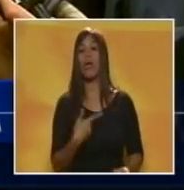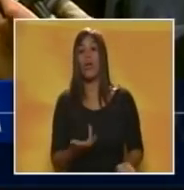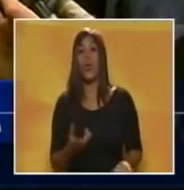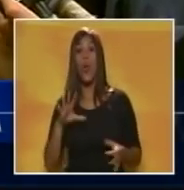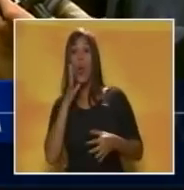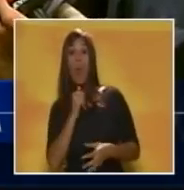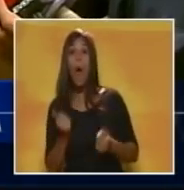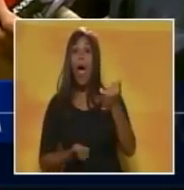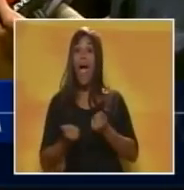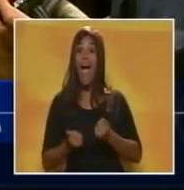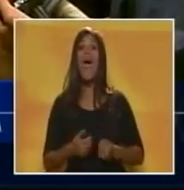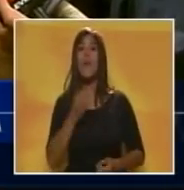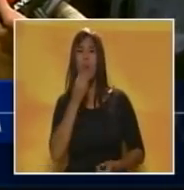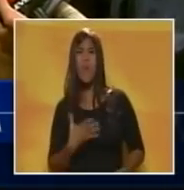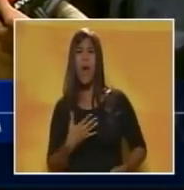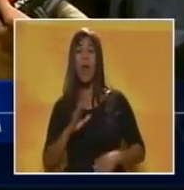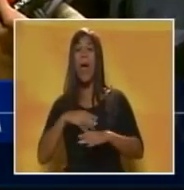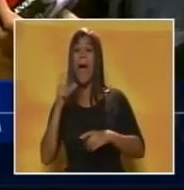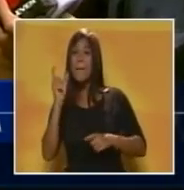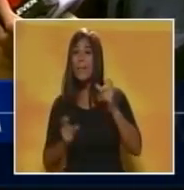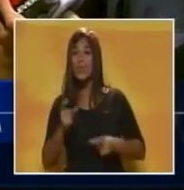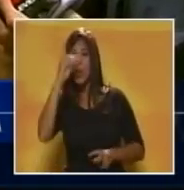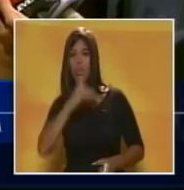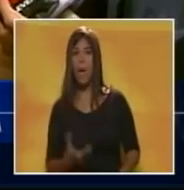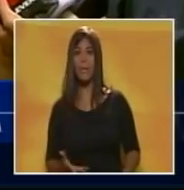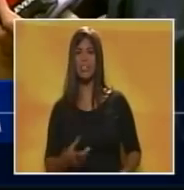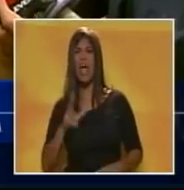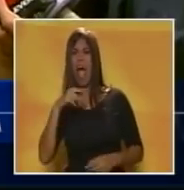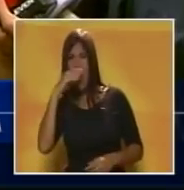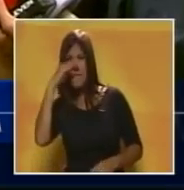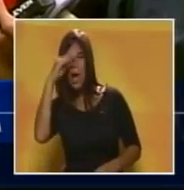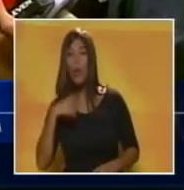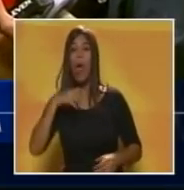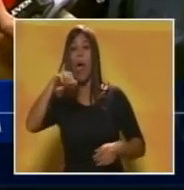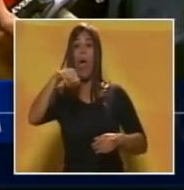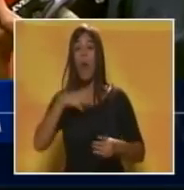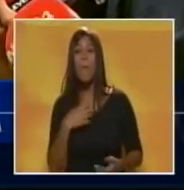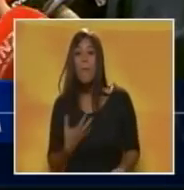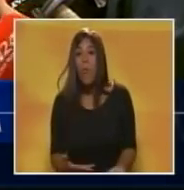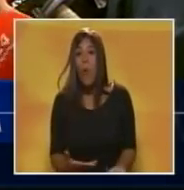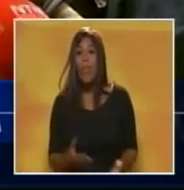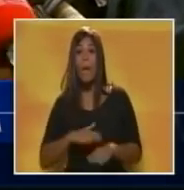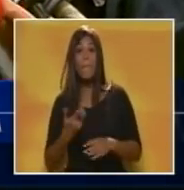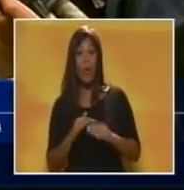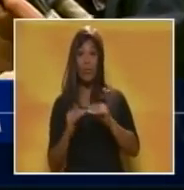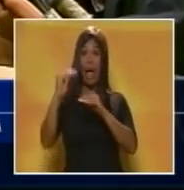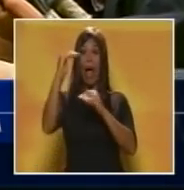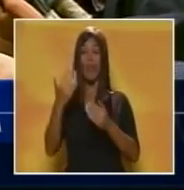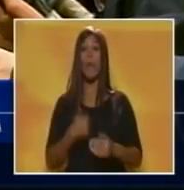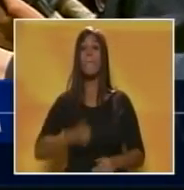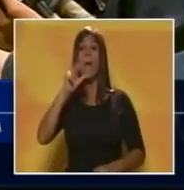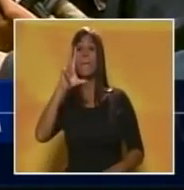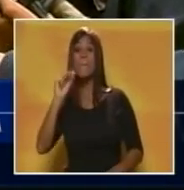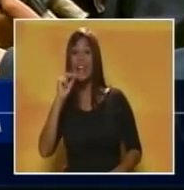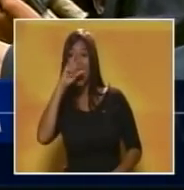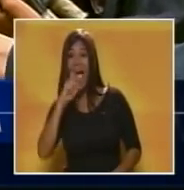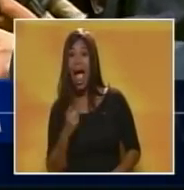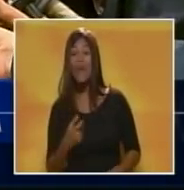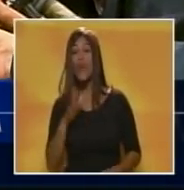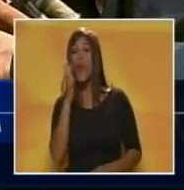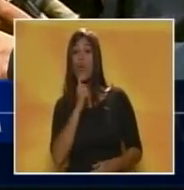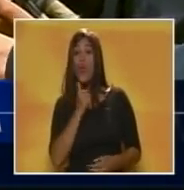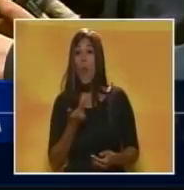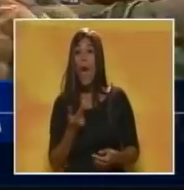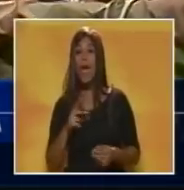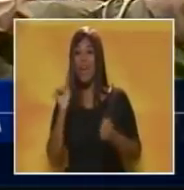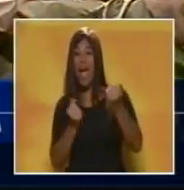hay unidades aptas para las personas con discapacidad, las personas de la tercera edad. No se pueden montar en nuestras unidades porque no están aptas, porque aquí tenemos más de 20 años que no vemos una